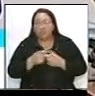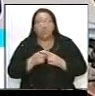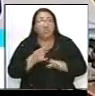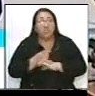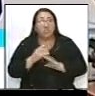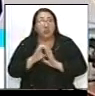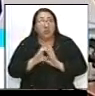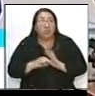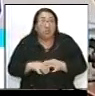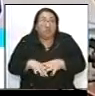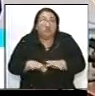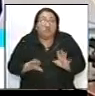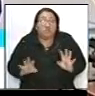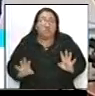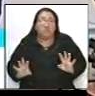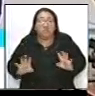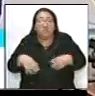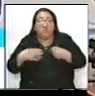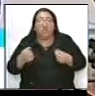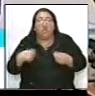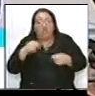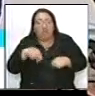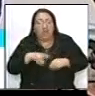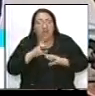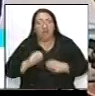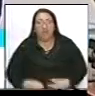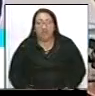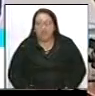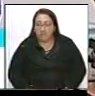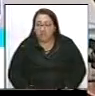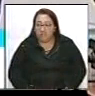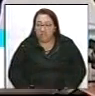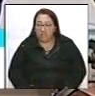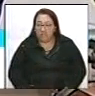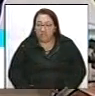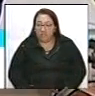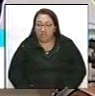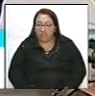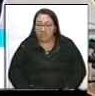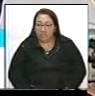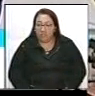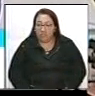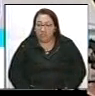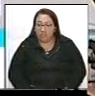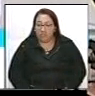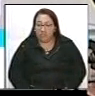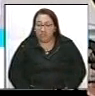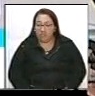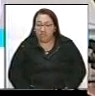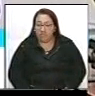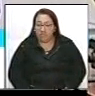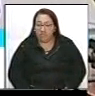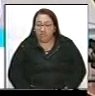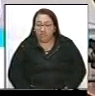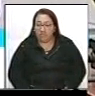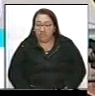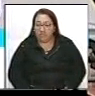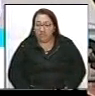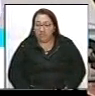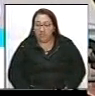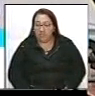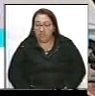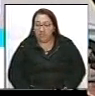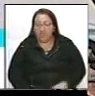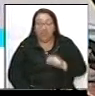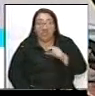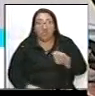Acusaciones Constitucionales, ¿por qué lo vamos a ver acá? ¿No? Así se señaló, ¿no? Y entonces se suspendió